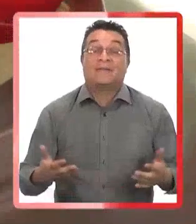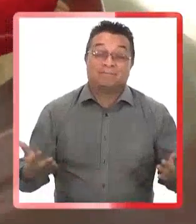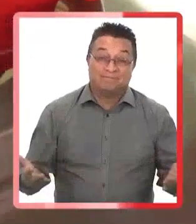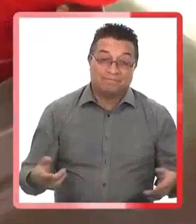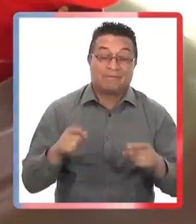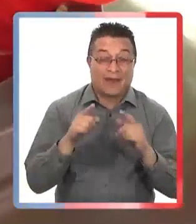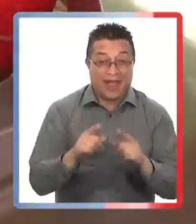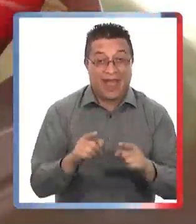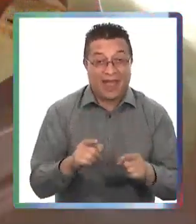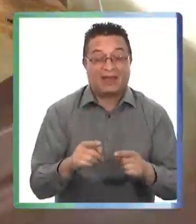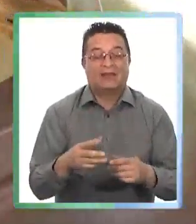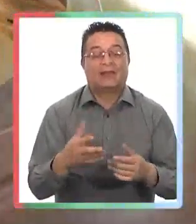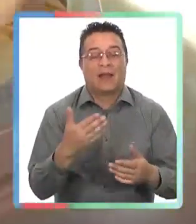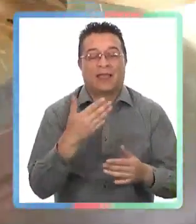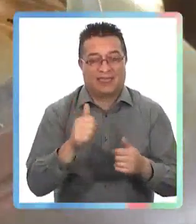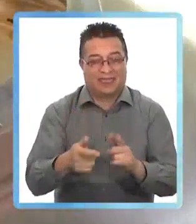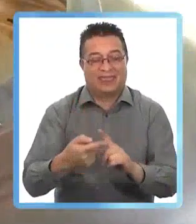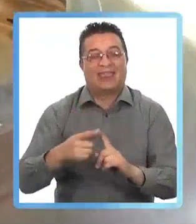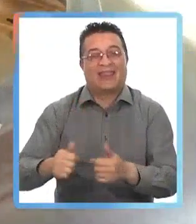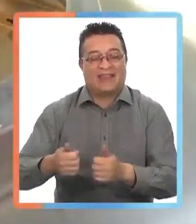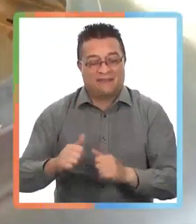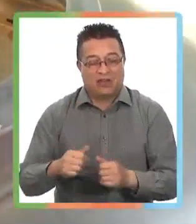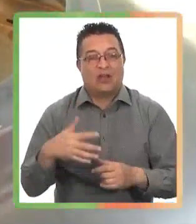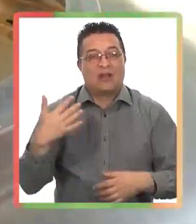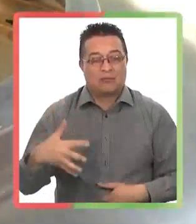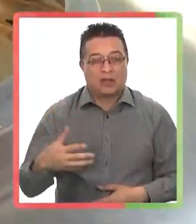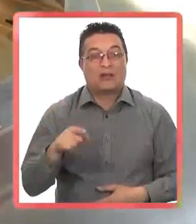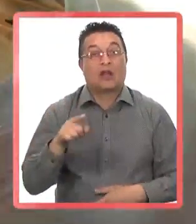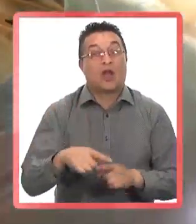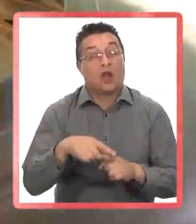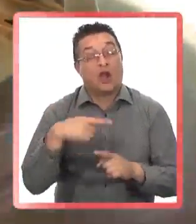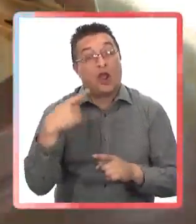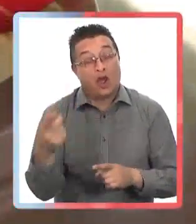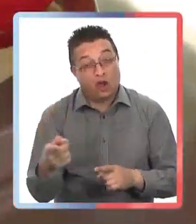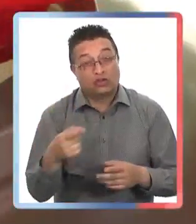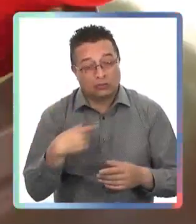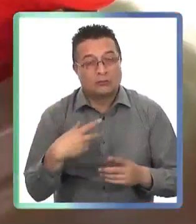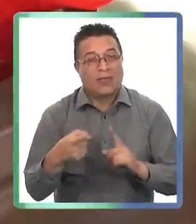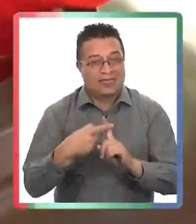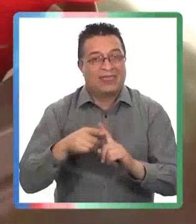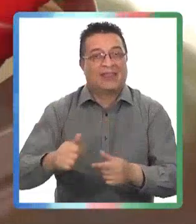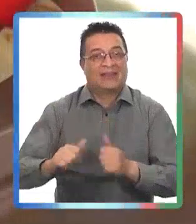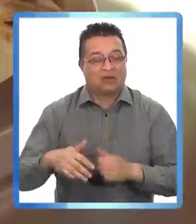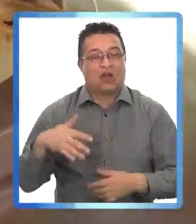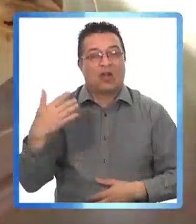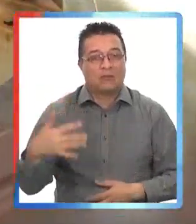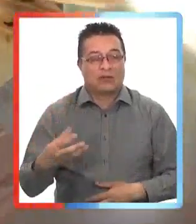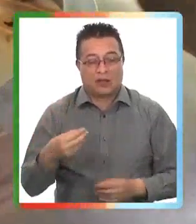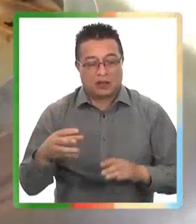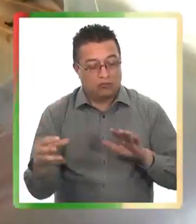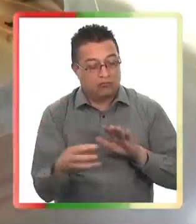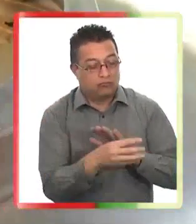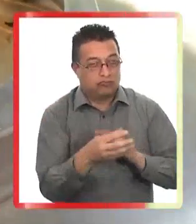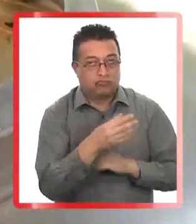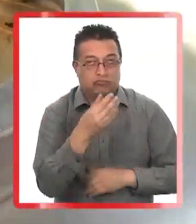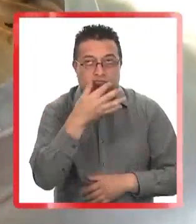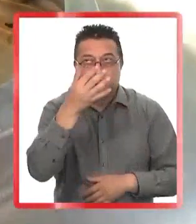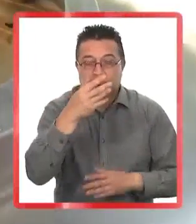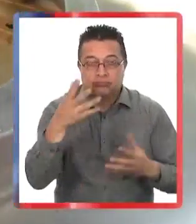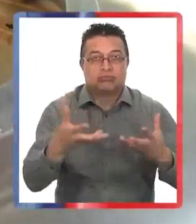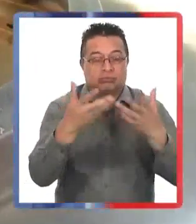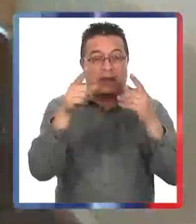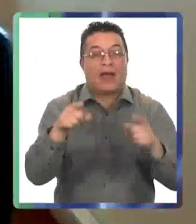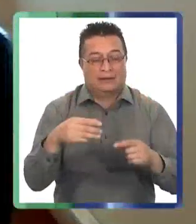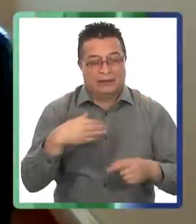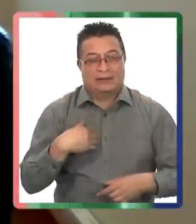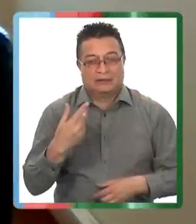importante. El segundo tiene que ver, Scarlett, con lo que veníamos conversando, que tiene que ver con la dimensión ambiental. Y en ese sentido, hacer de nuestra agricultura